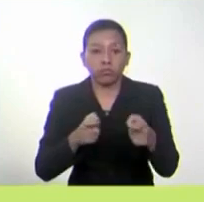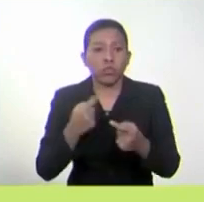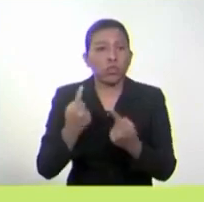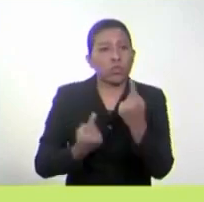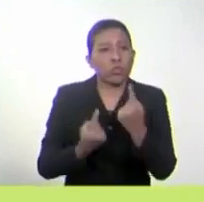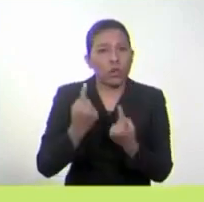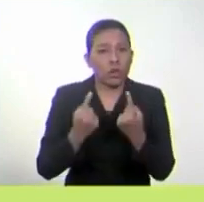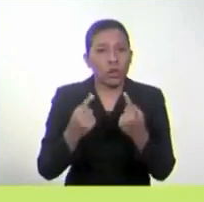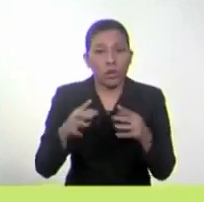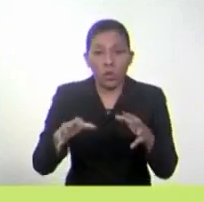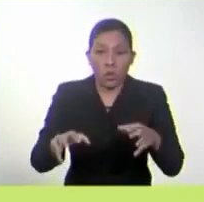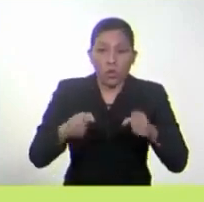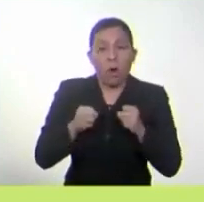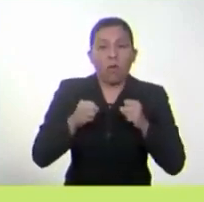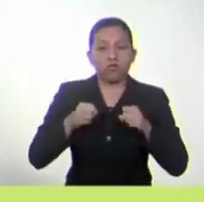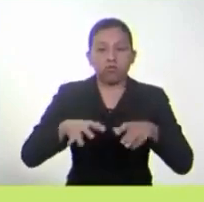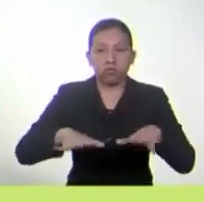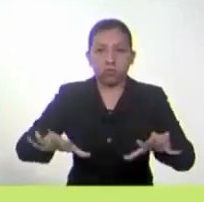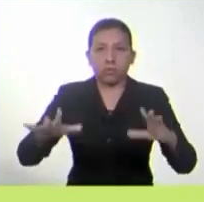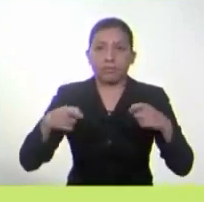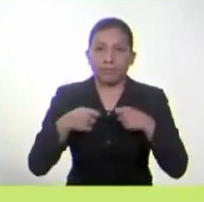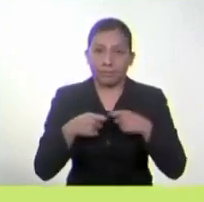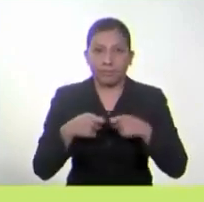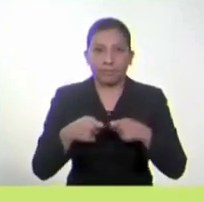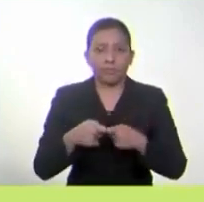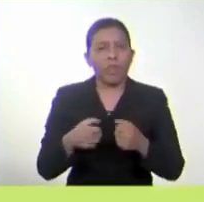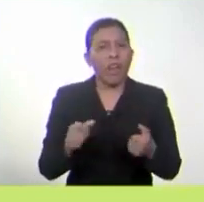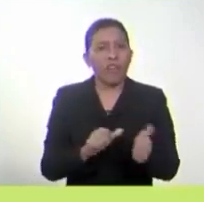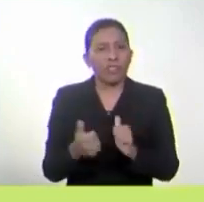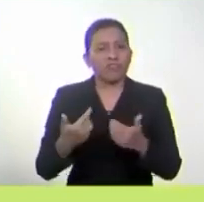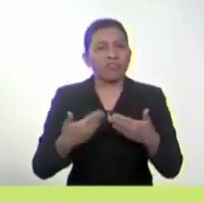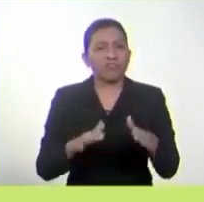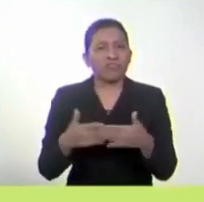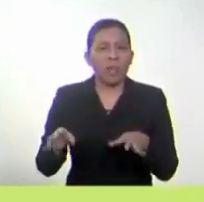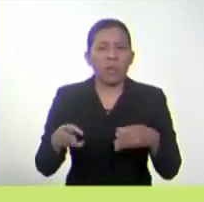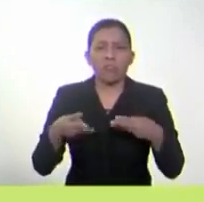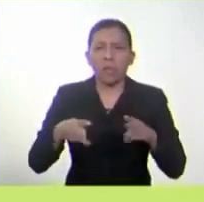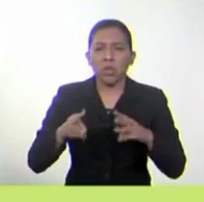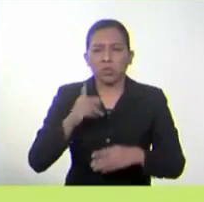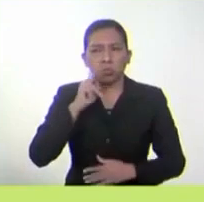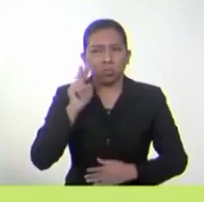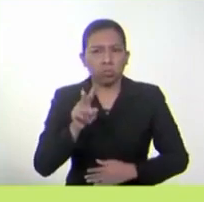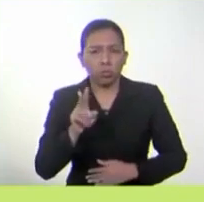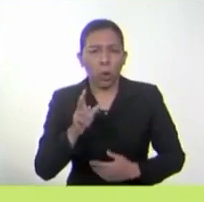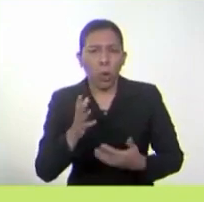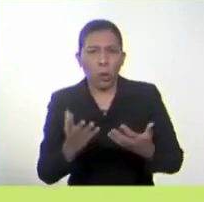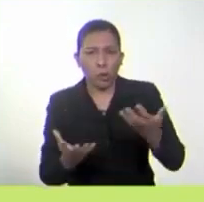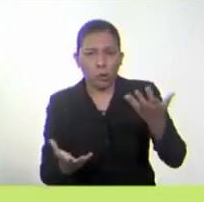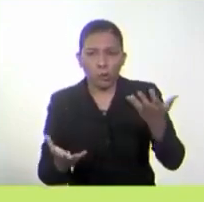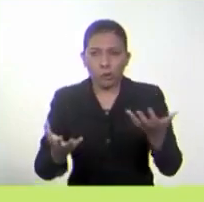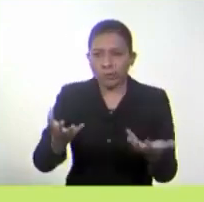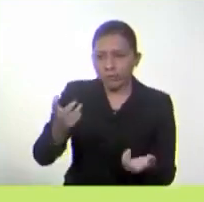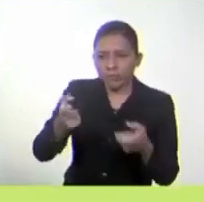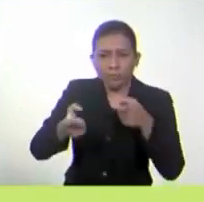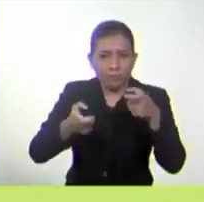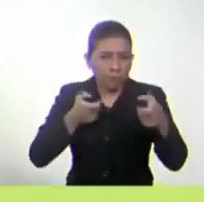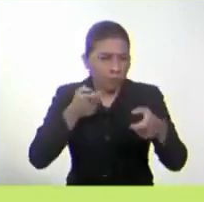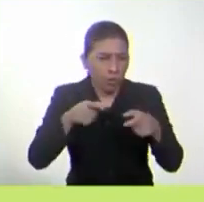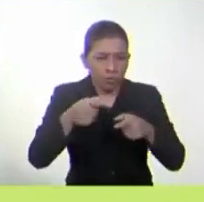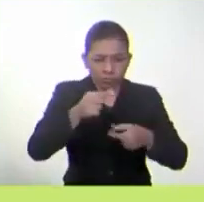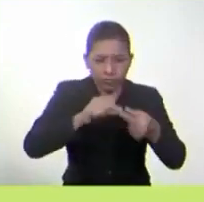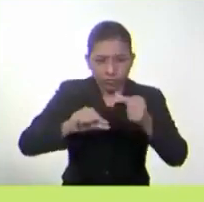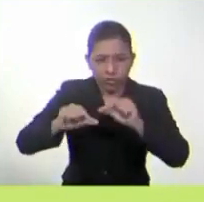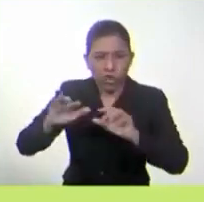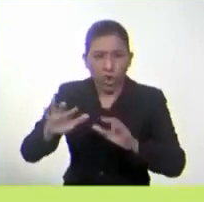de conservación de la energía. Existen diversos métodos para equilibrar o balancear las ecuaciones químicas, pero aquí